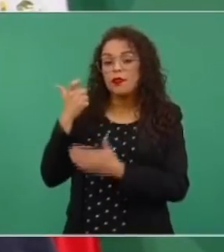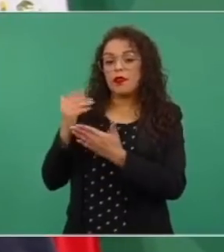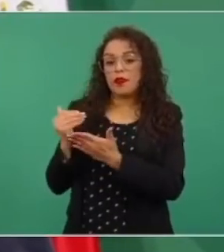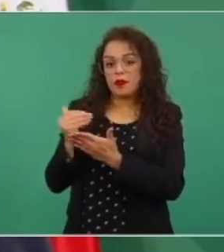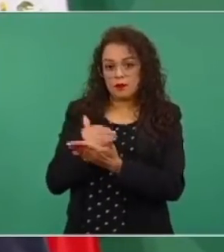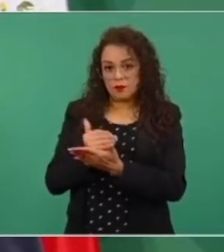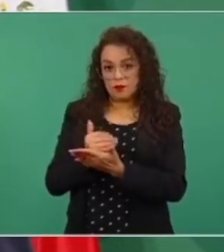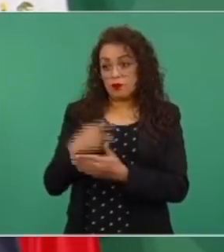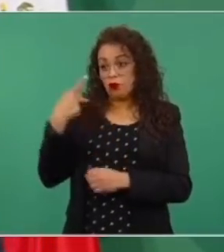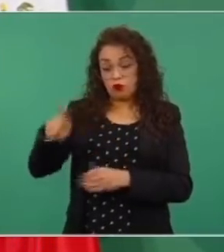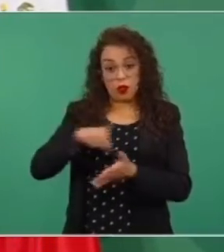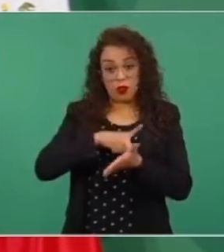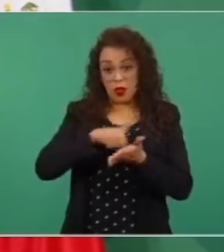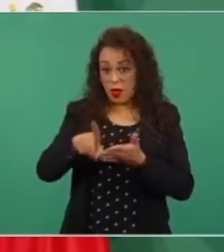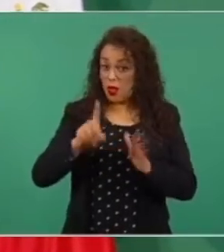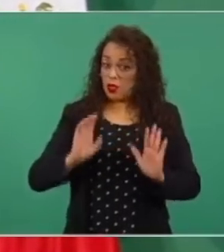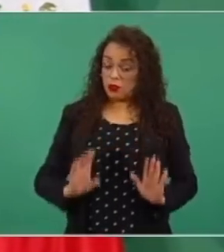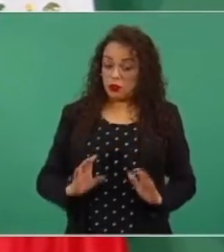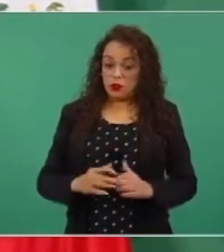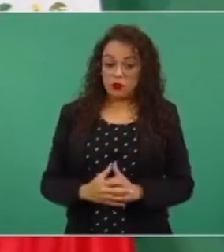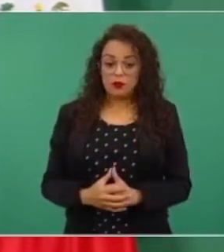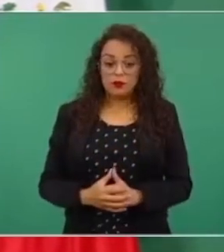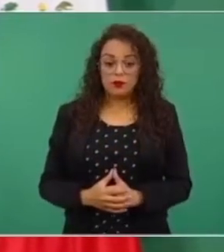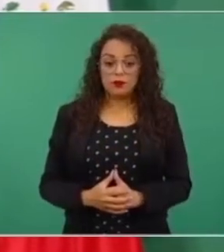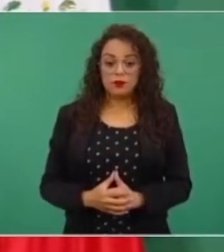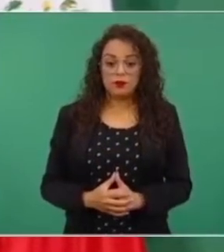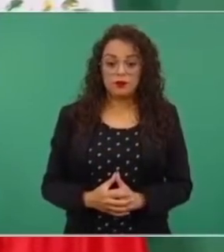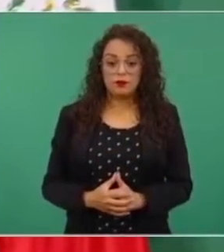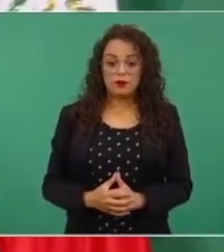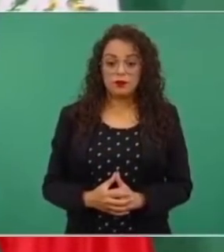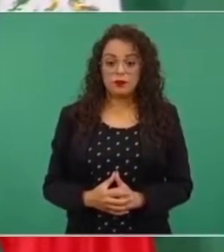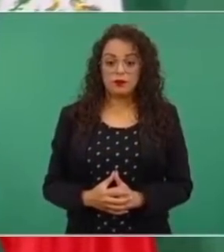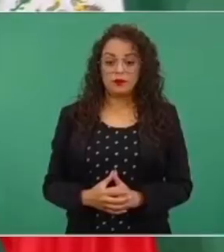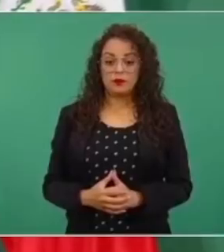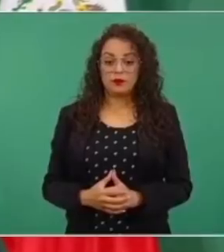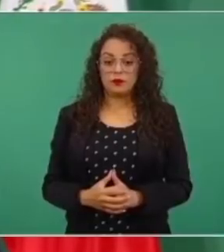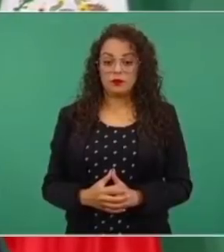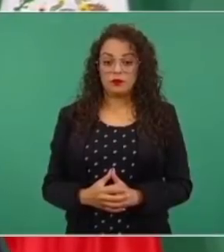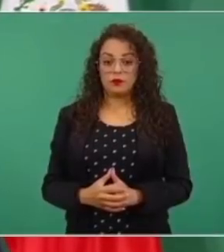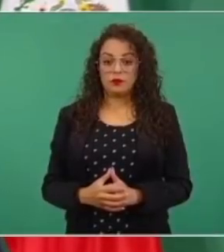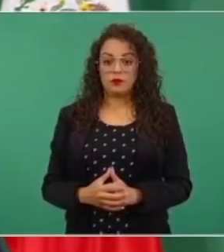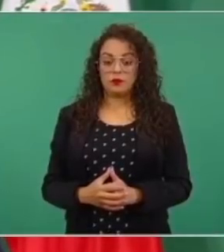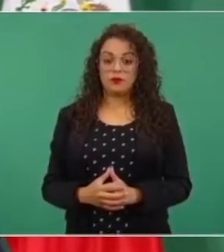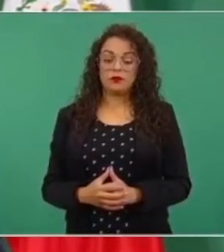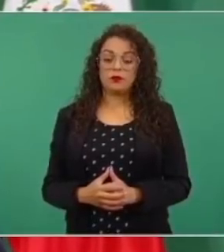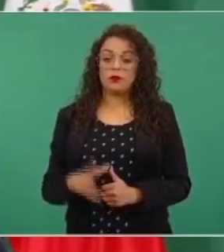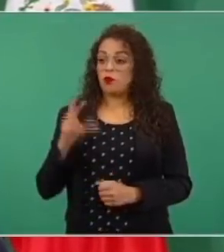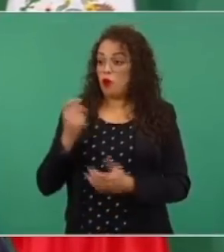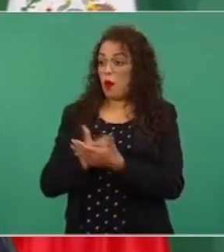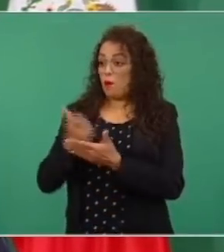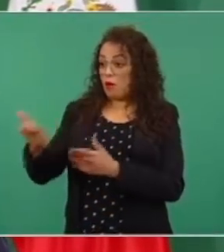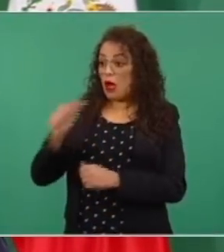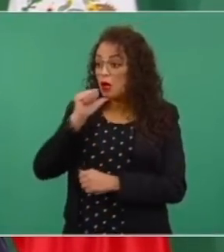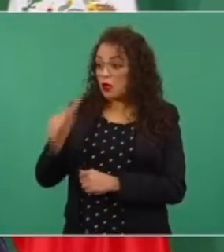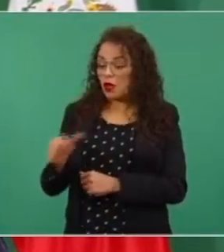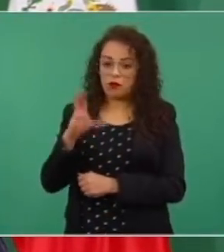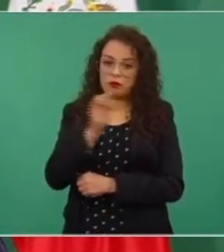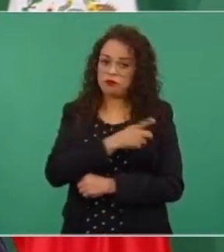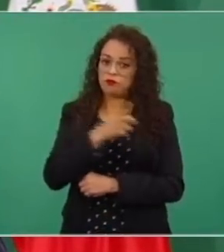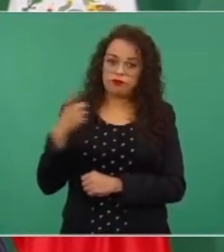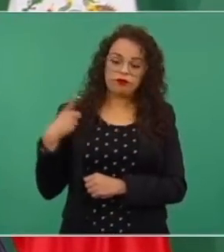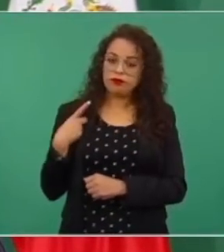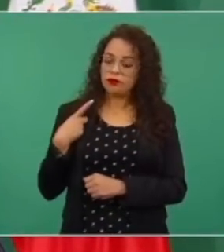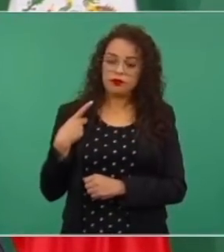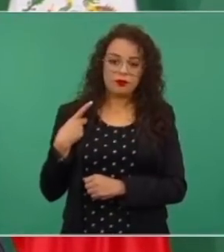constitucional. No se puede retener el salario de los trabajadores.